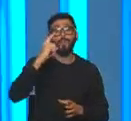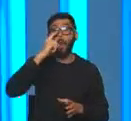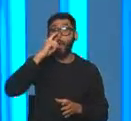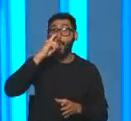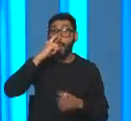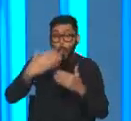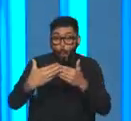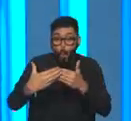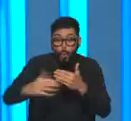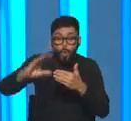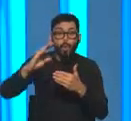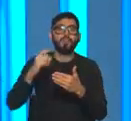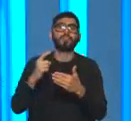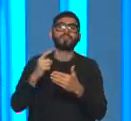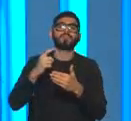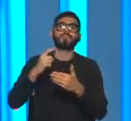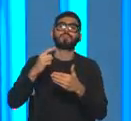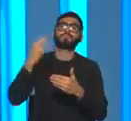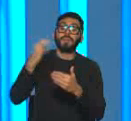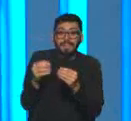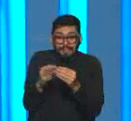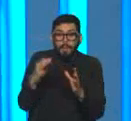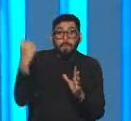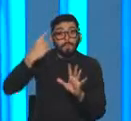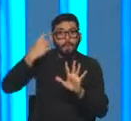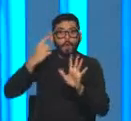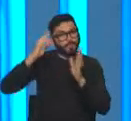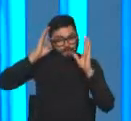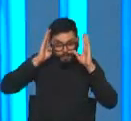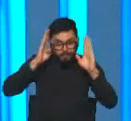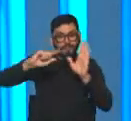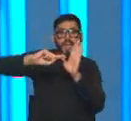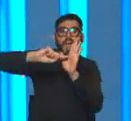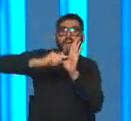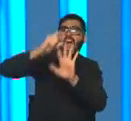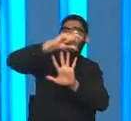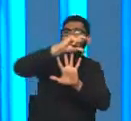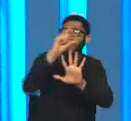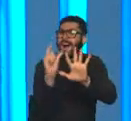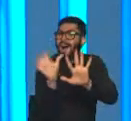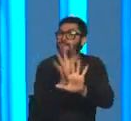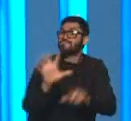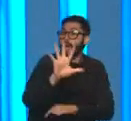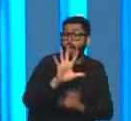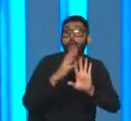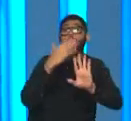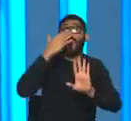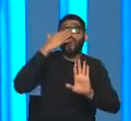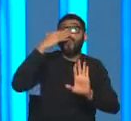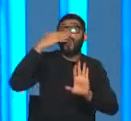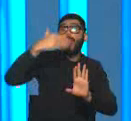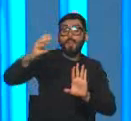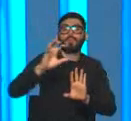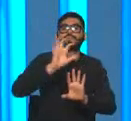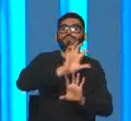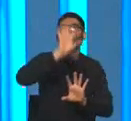se pueda establecer inicialmente en el AMBA y después el resto de Argentina, cada provincia acoplarse